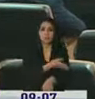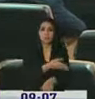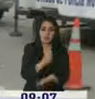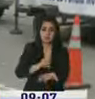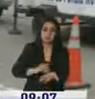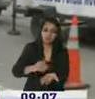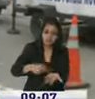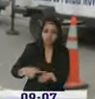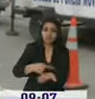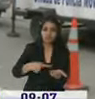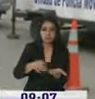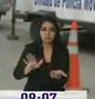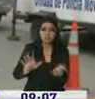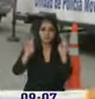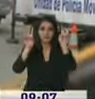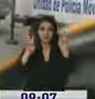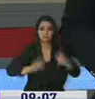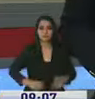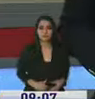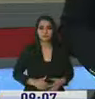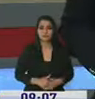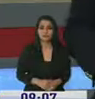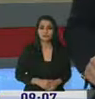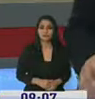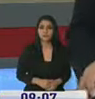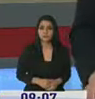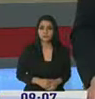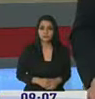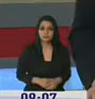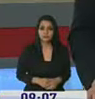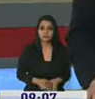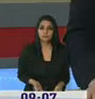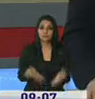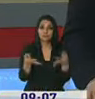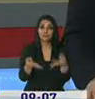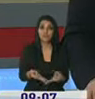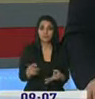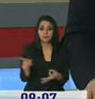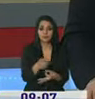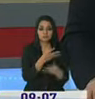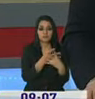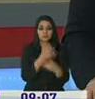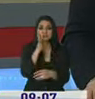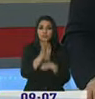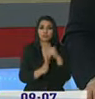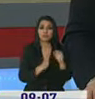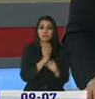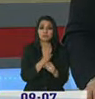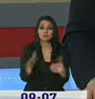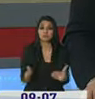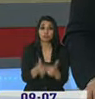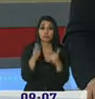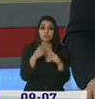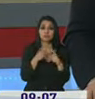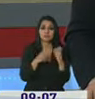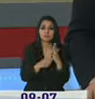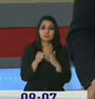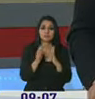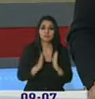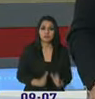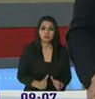caso, informó Javier Gallo. Se ratificó sentencia de 5 años de prisión en contra del exministro